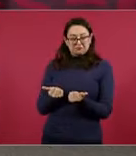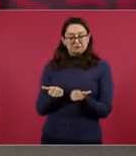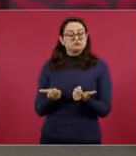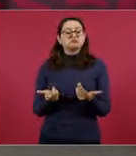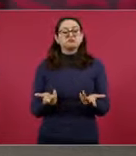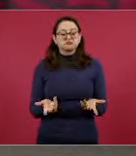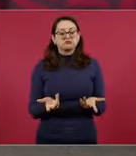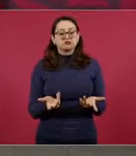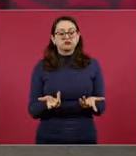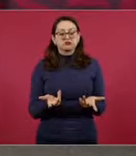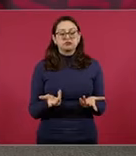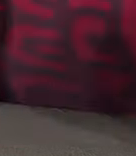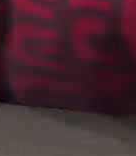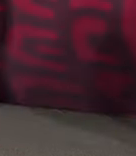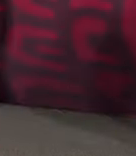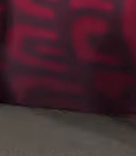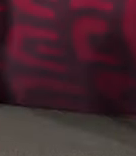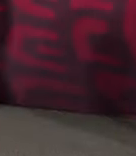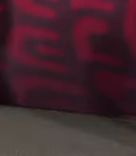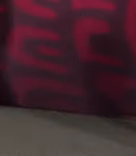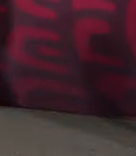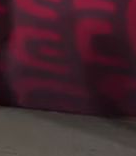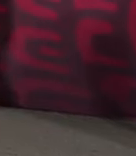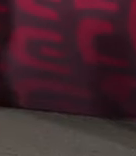y ya hay incluso buenos resultados.